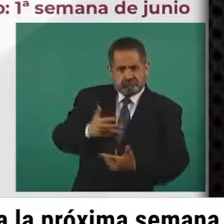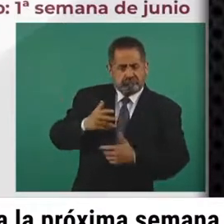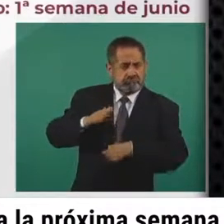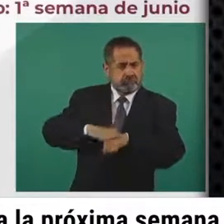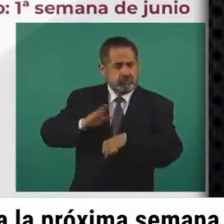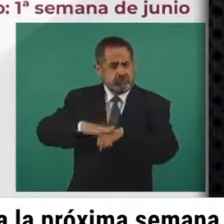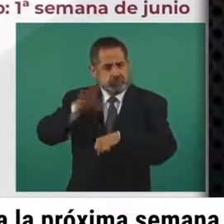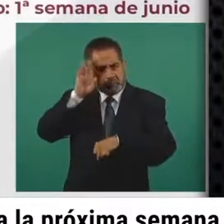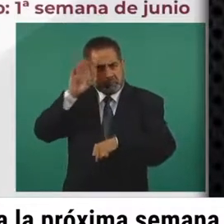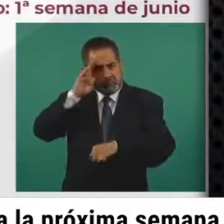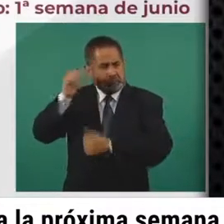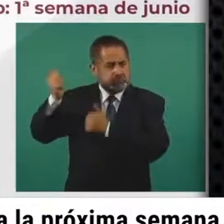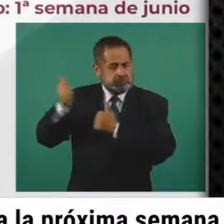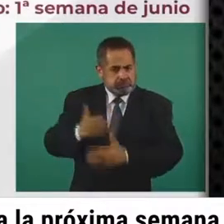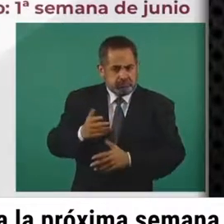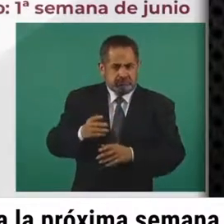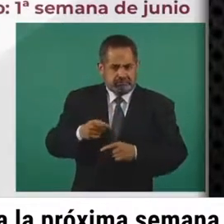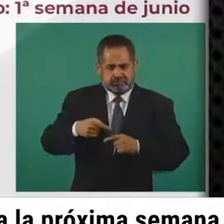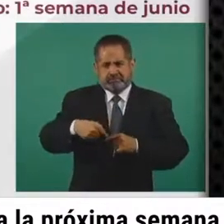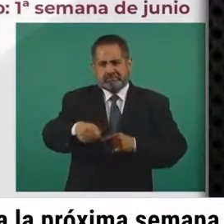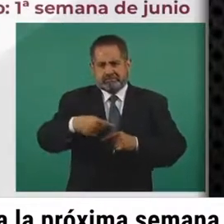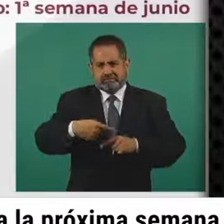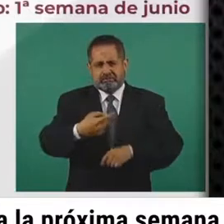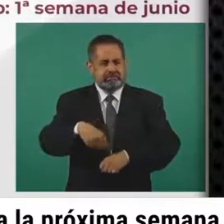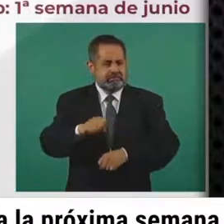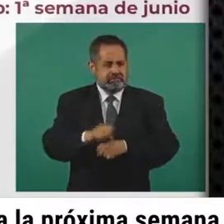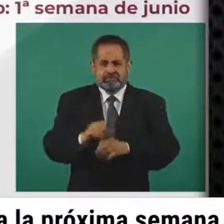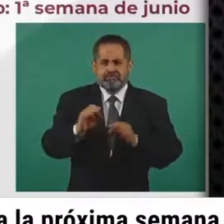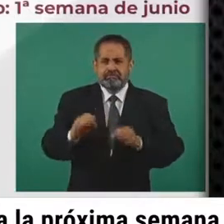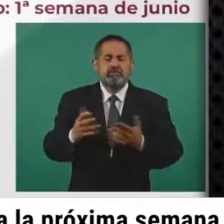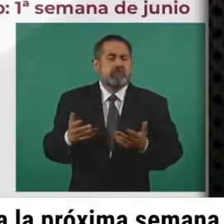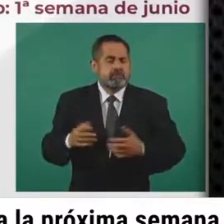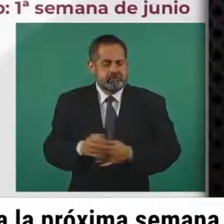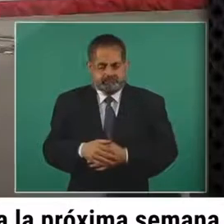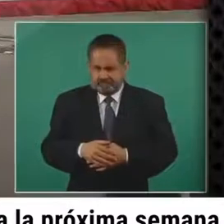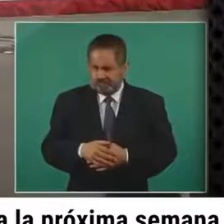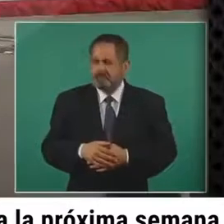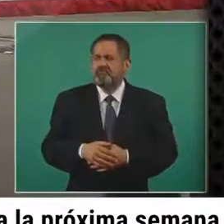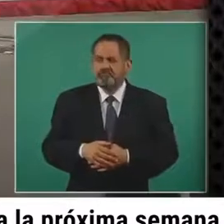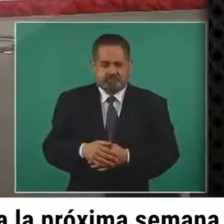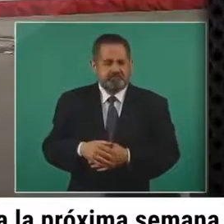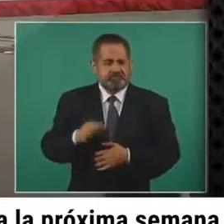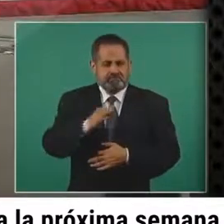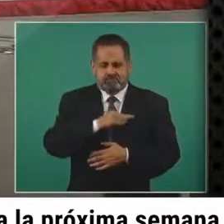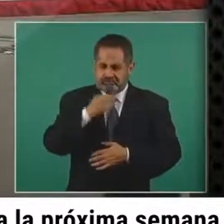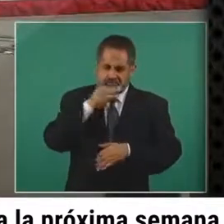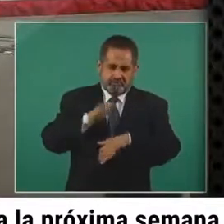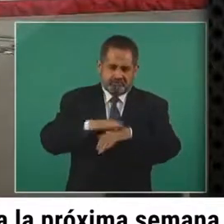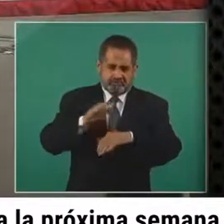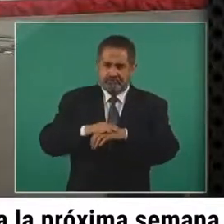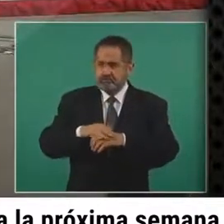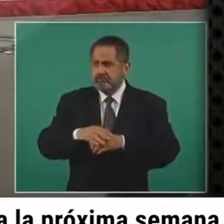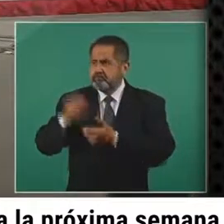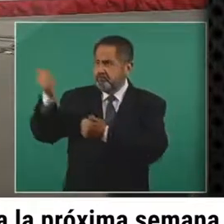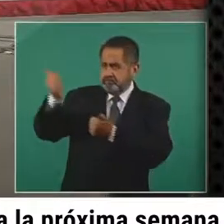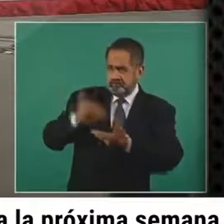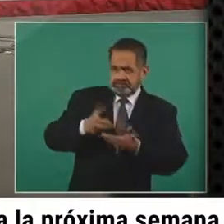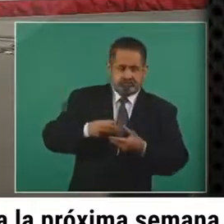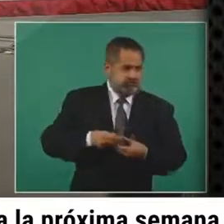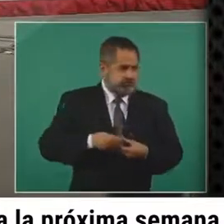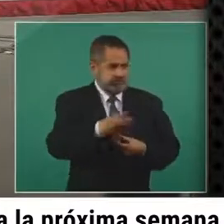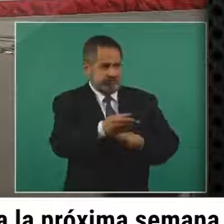los primeros días de junio, arrancará otra de las etapas del Plan Nacional de Vacunación contra la COVID-19, el